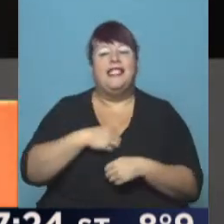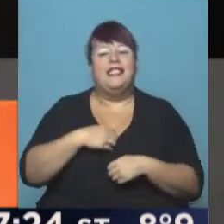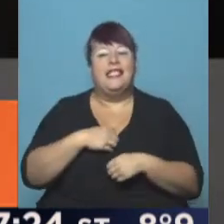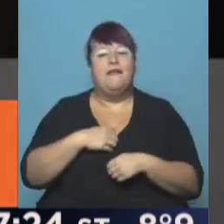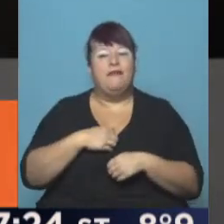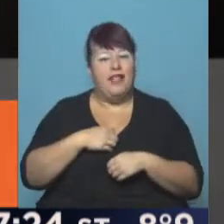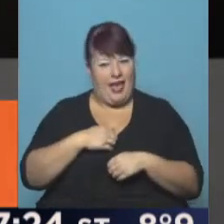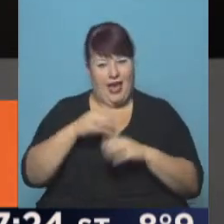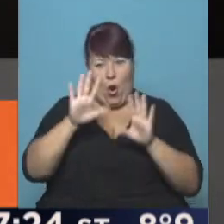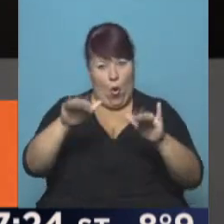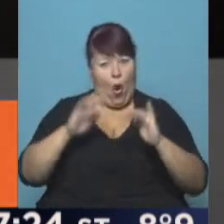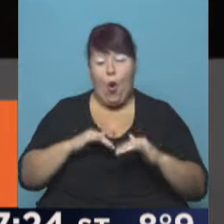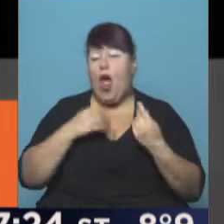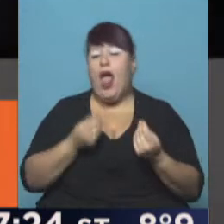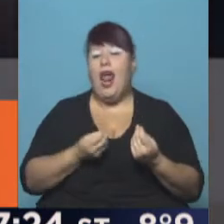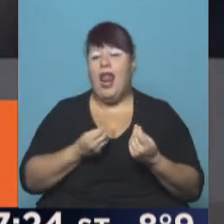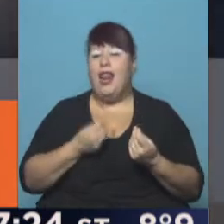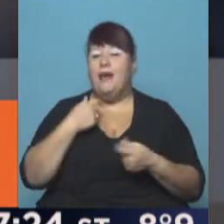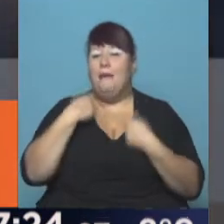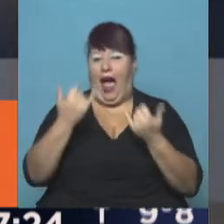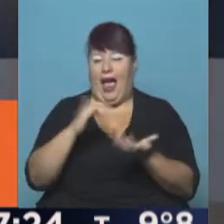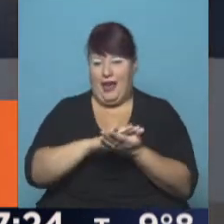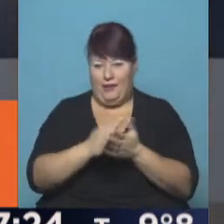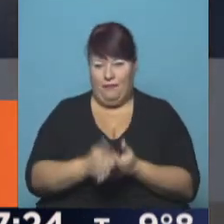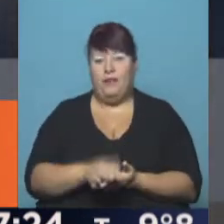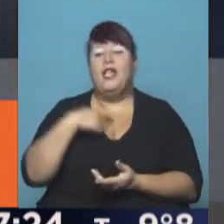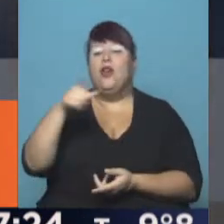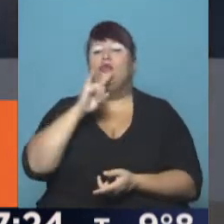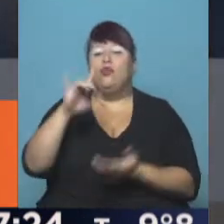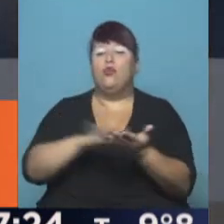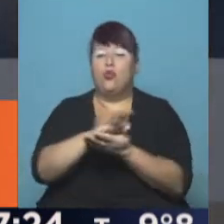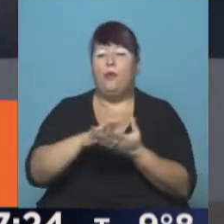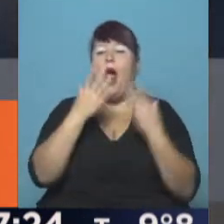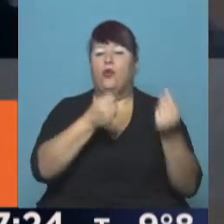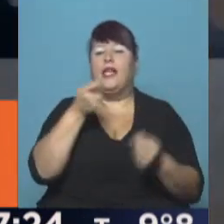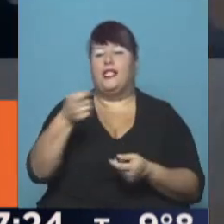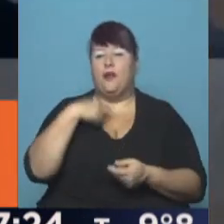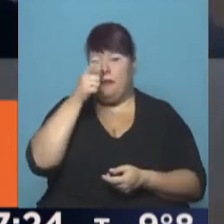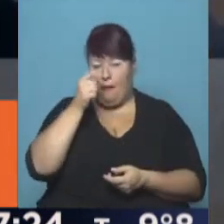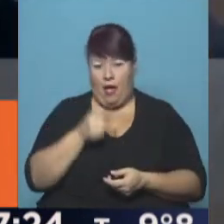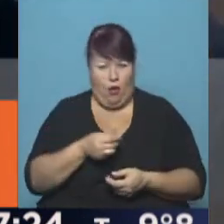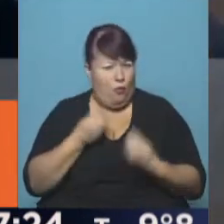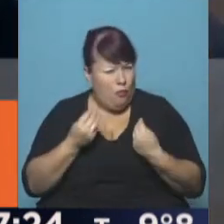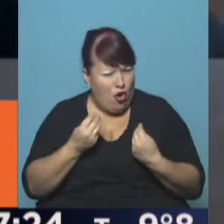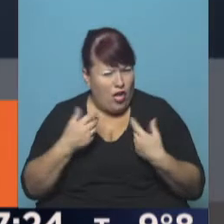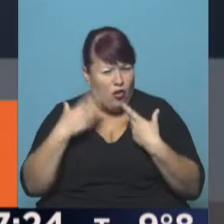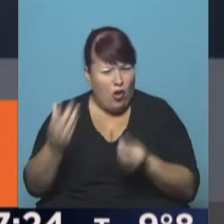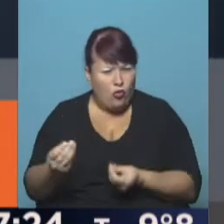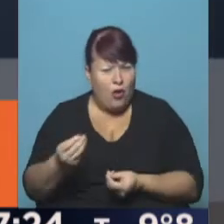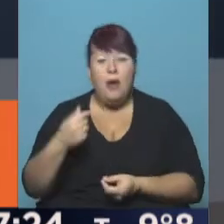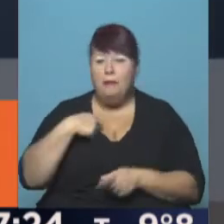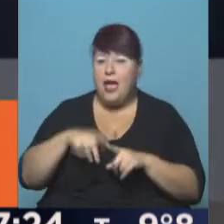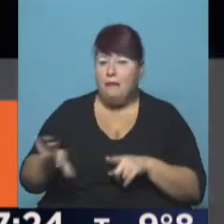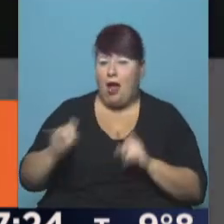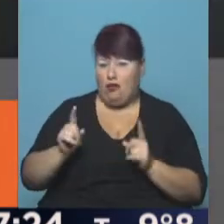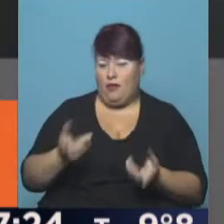gratificado porque tiene tiene una evolución quiero que haga algo para ayudar a la asesina de mi padre y porque quiero quiero eso porque